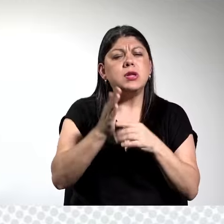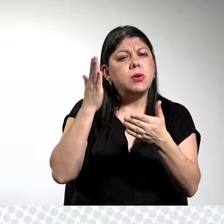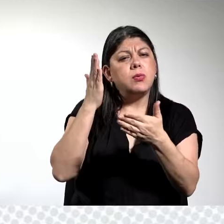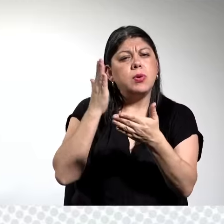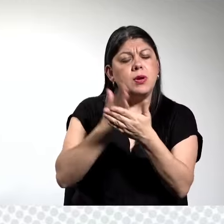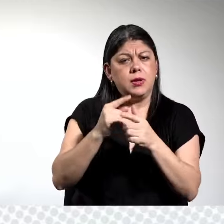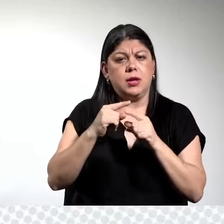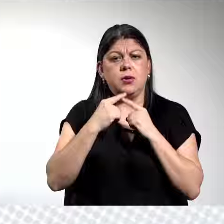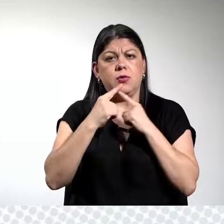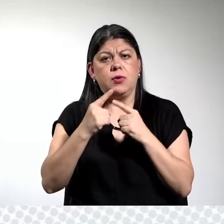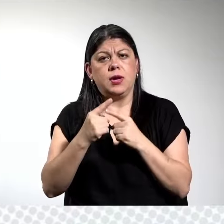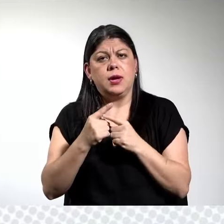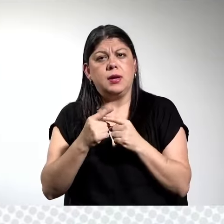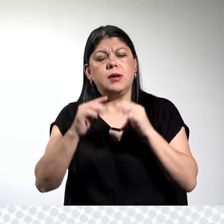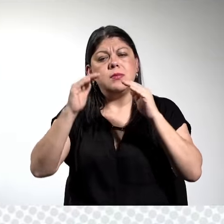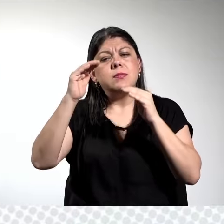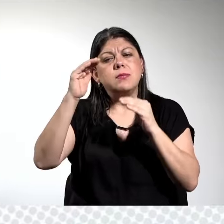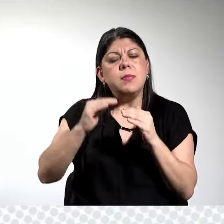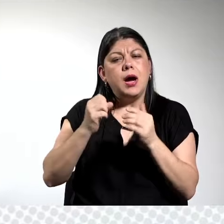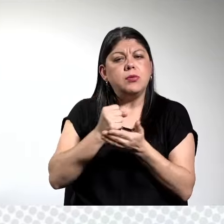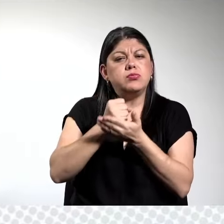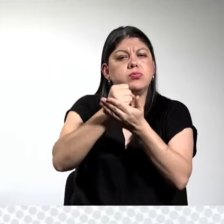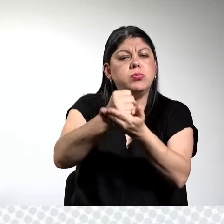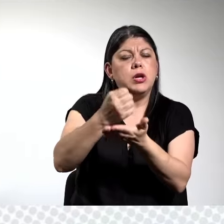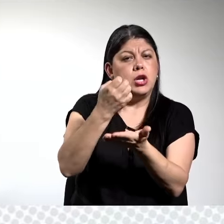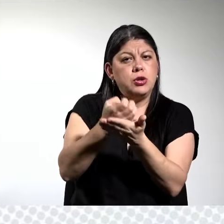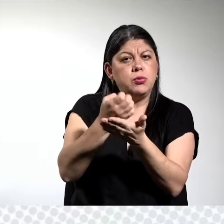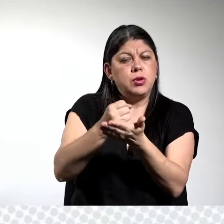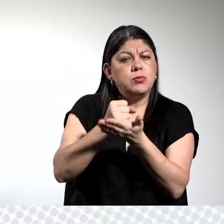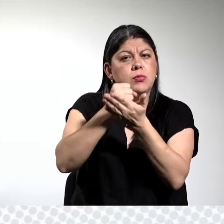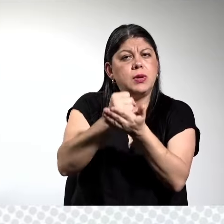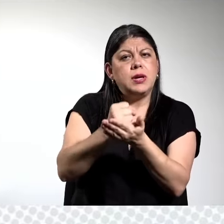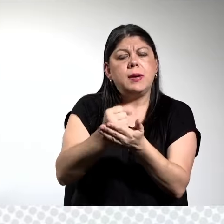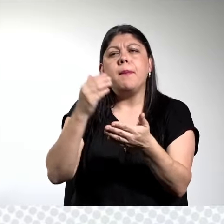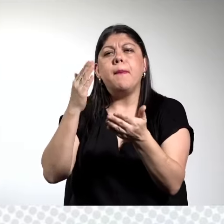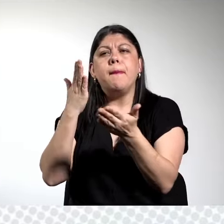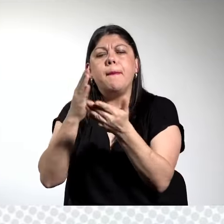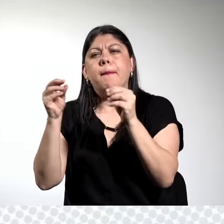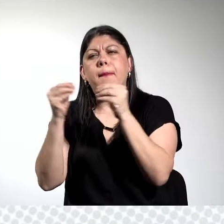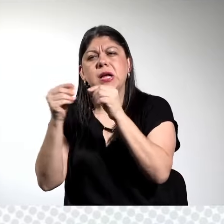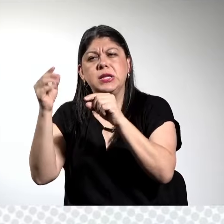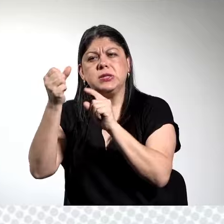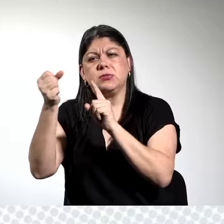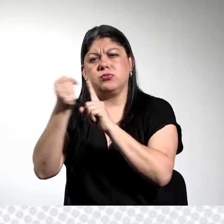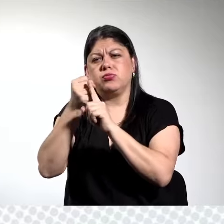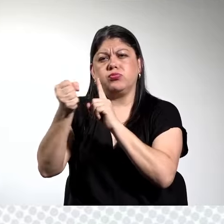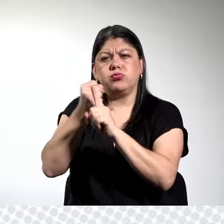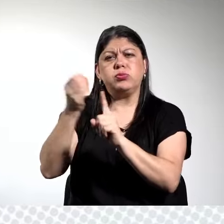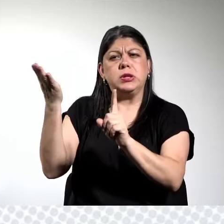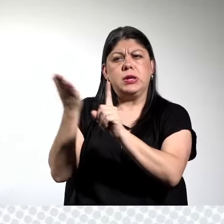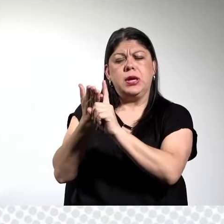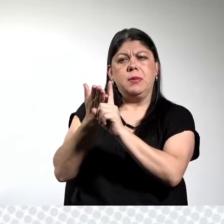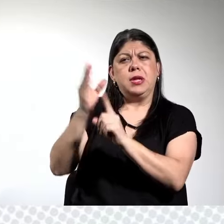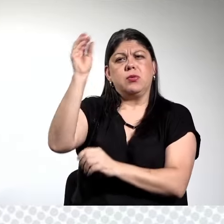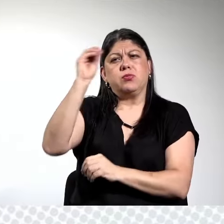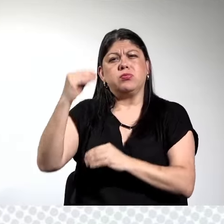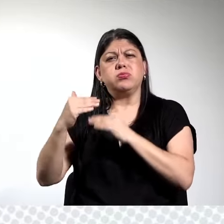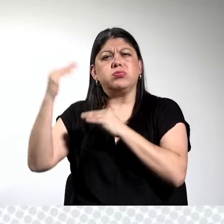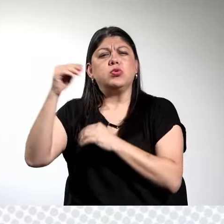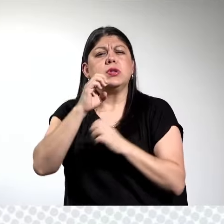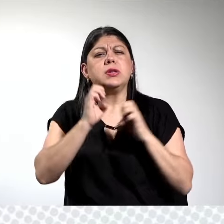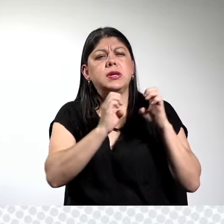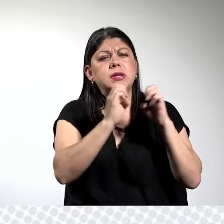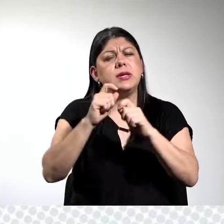afectación real producto de la baja de la inversión social y un aumento de las tasas de violencia de las que son víctimas directas. ¿Qué